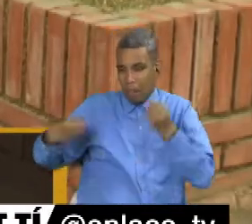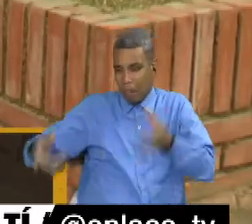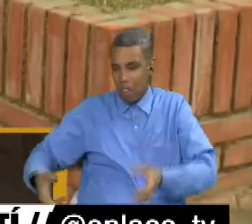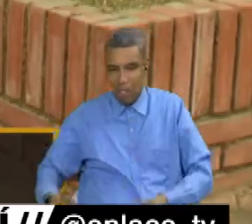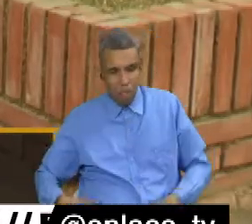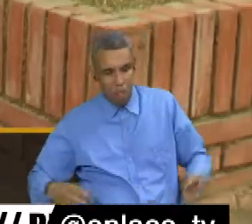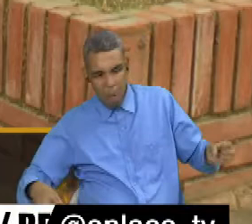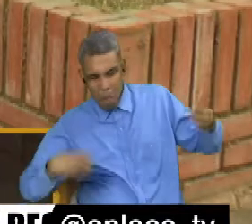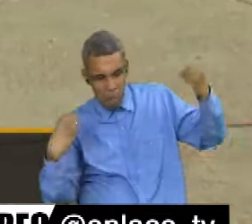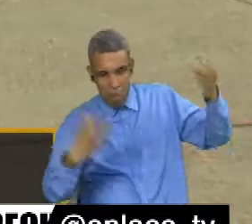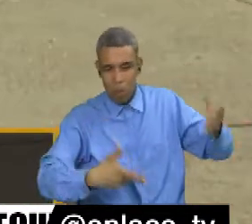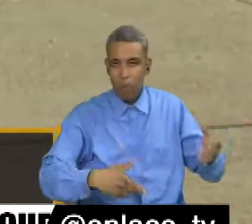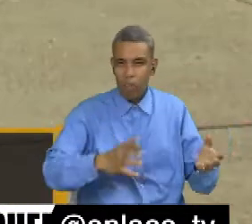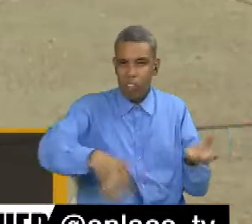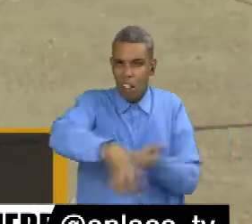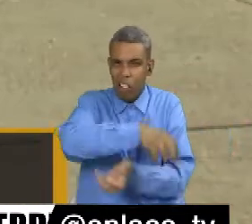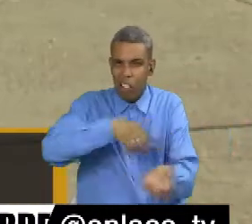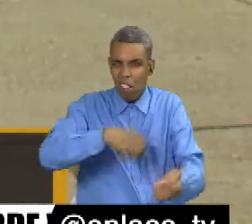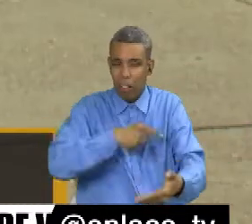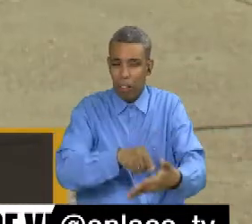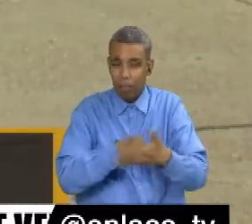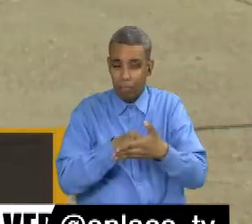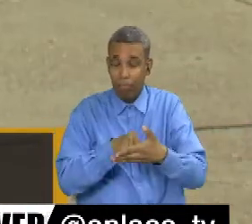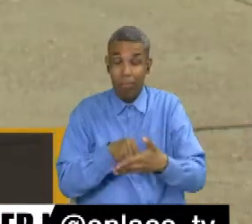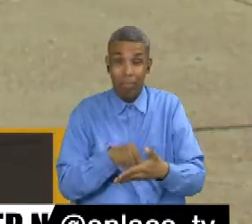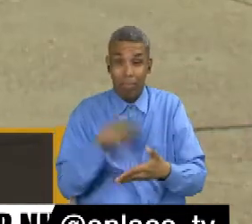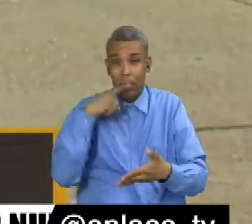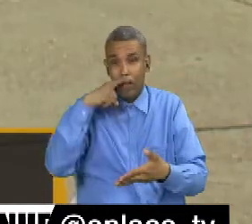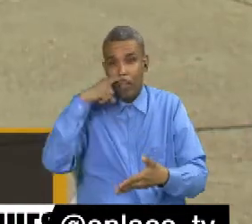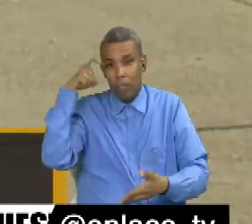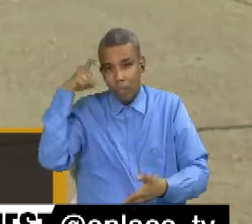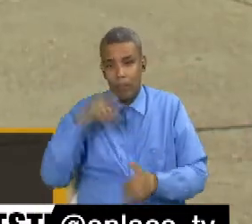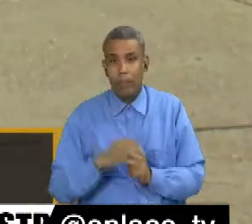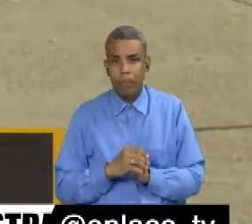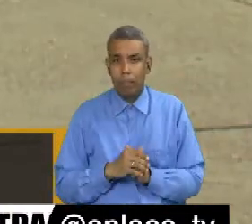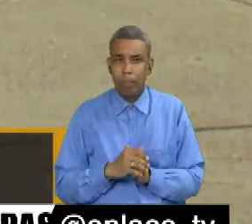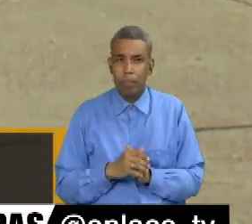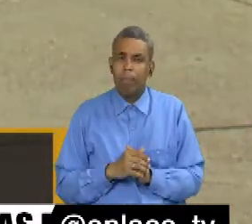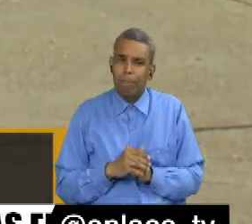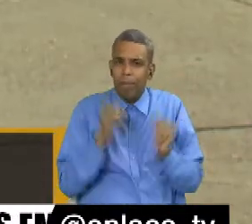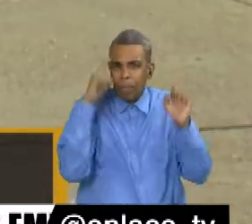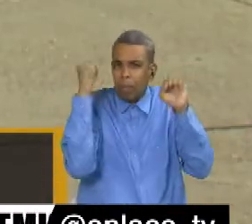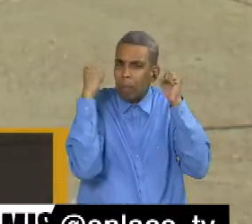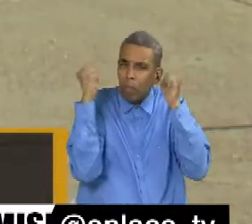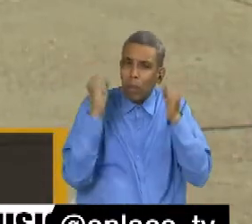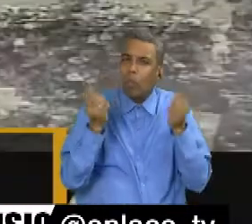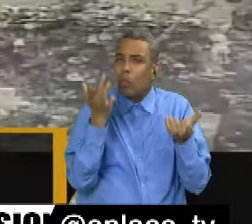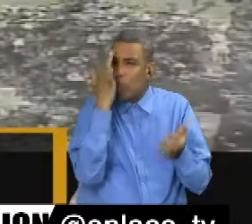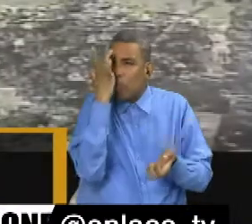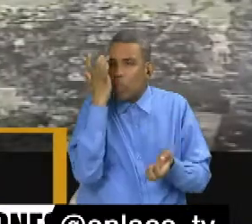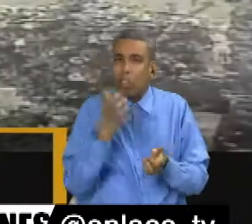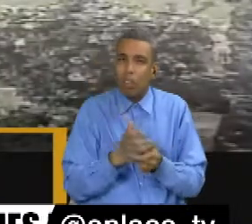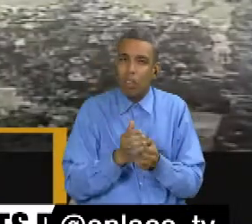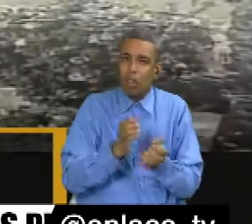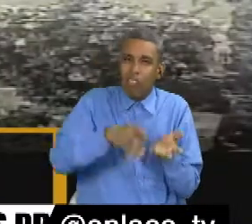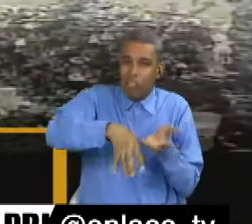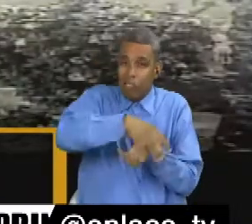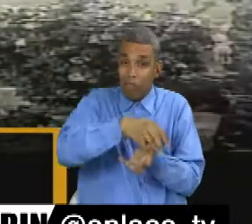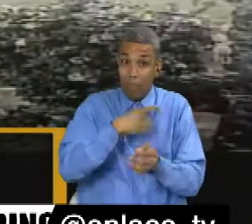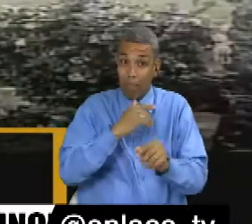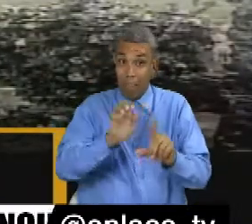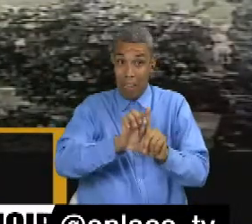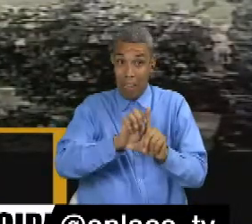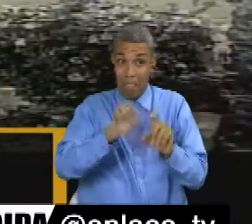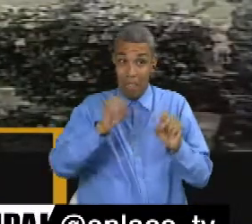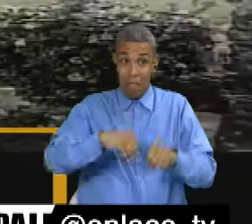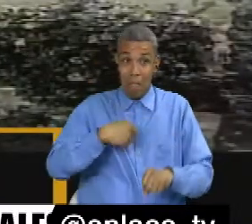alguno, dándole un aspecto sucio y maloliente al sector. Ante esto y ante la preocupación de los vecinos del lugar por la incontrolable situación, Enlace Televisión